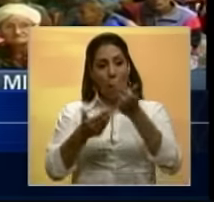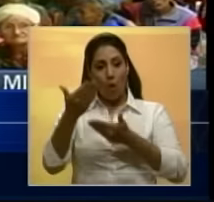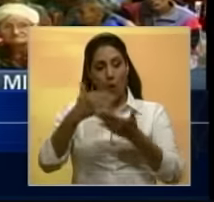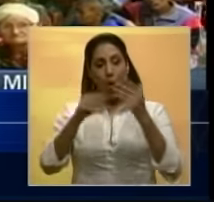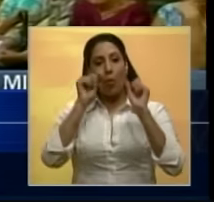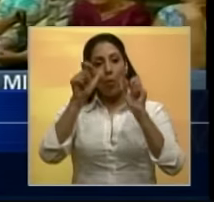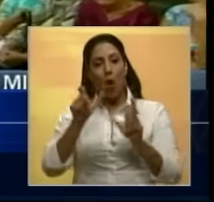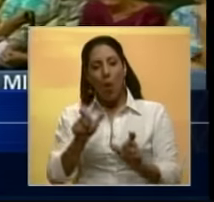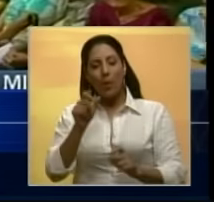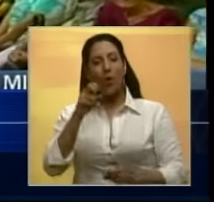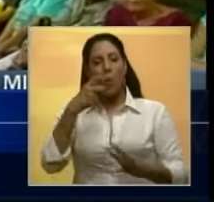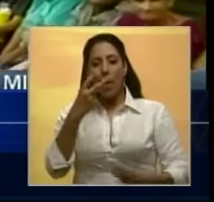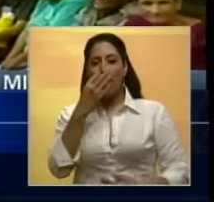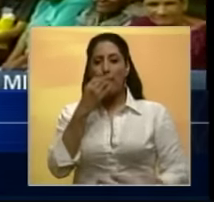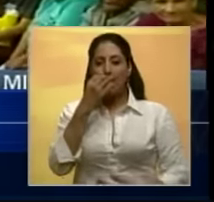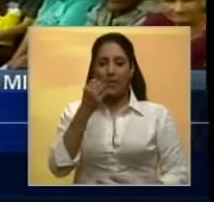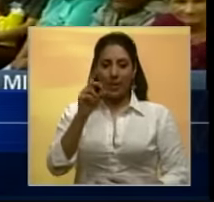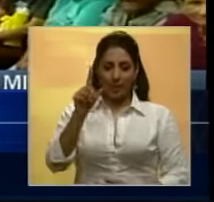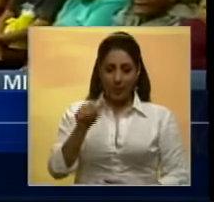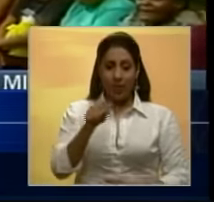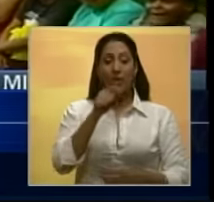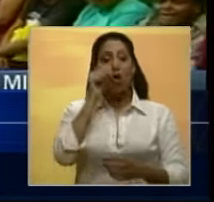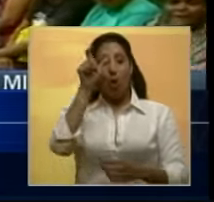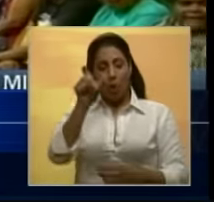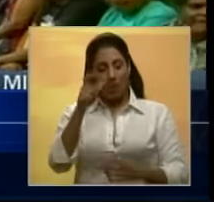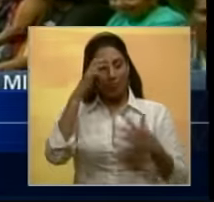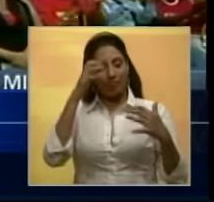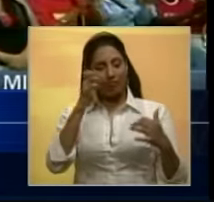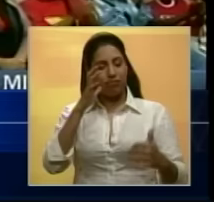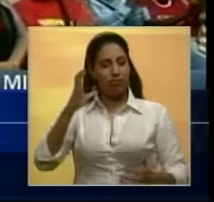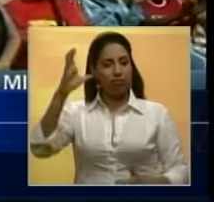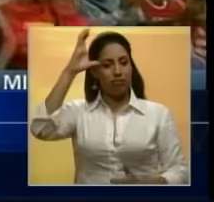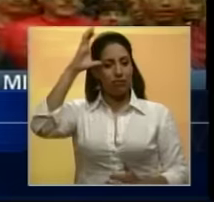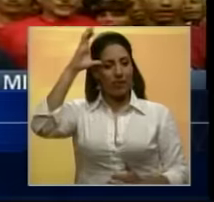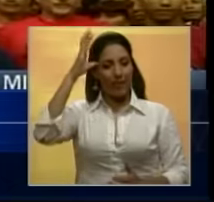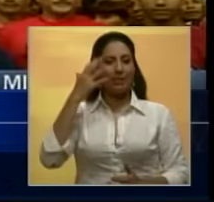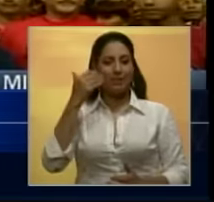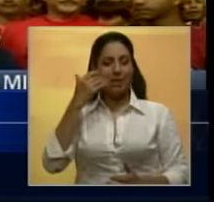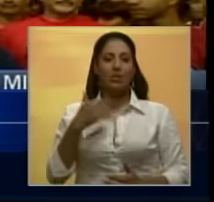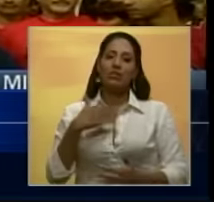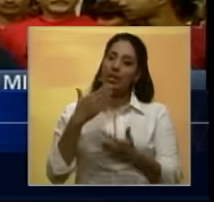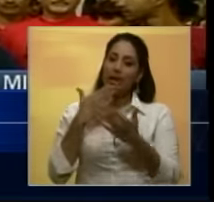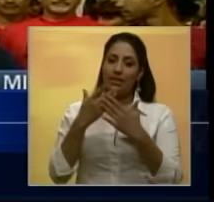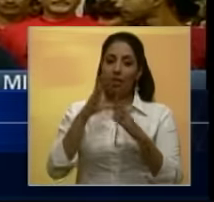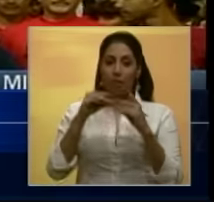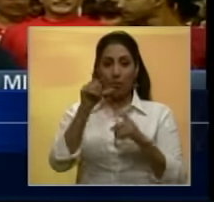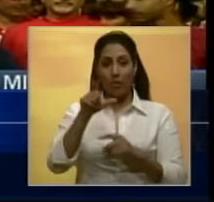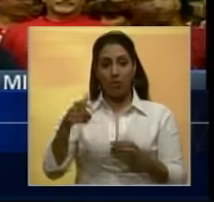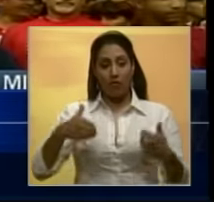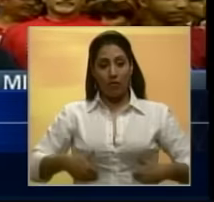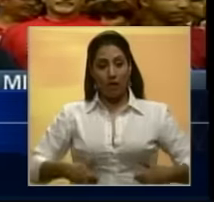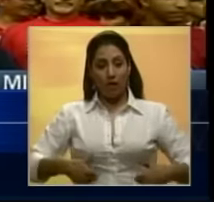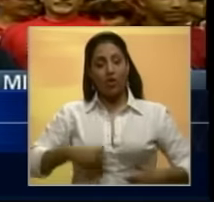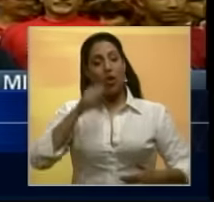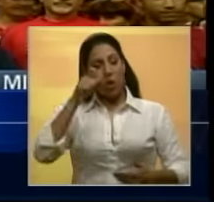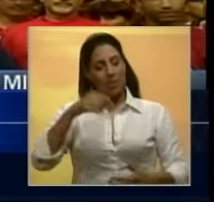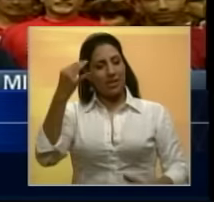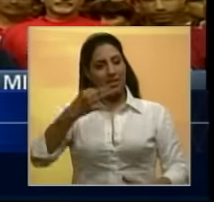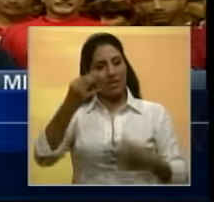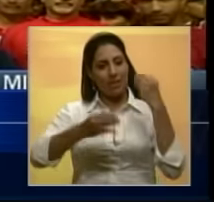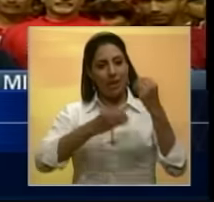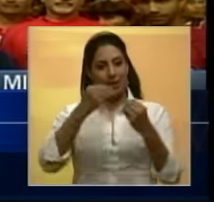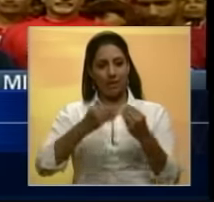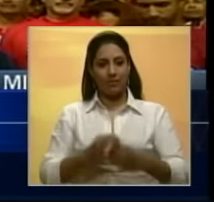economista Ricardo Sanguino, hombre de gran experiencia. Quiero agradecer todo el esfuerzo que Nelson Meréndez siempre ha